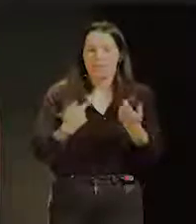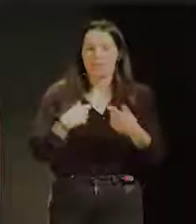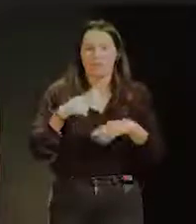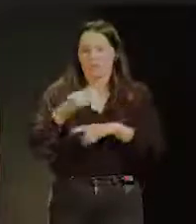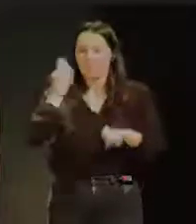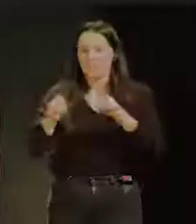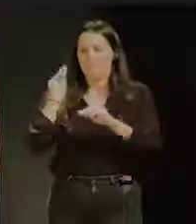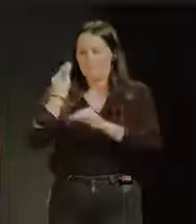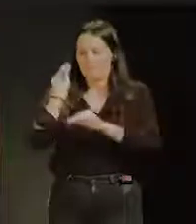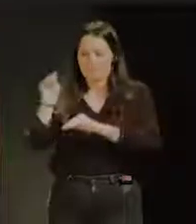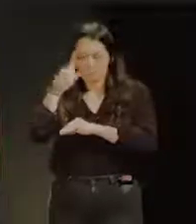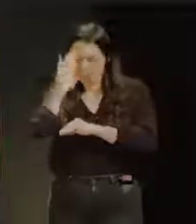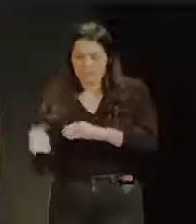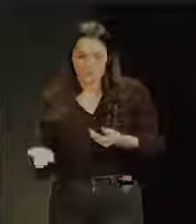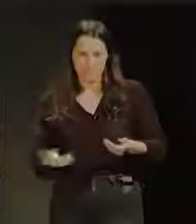con discapacidad.